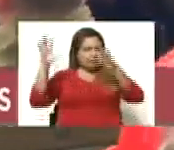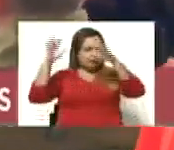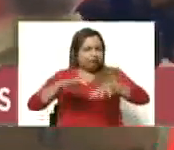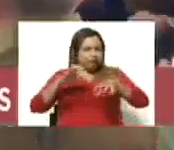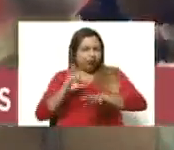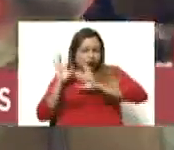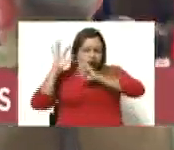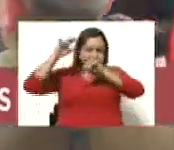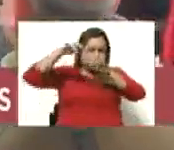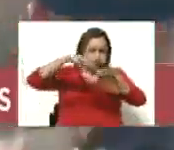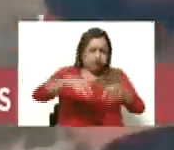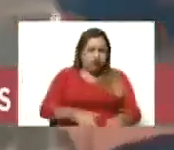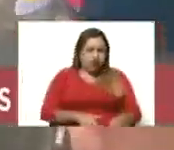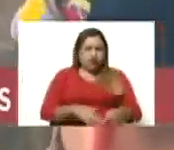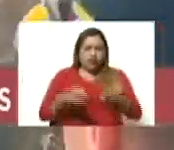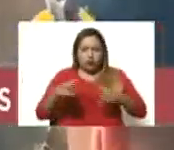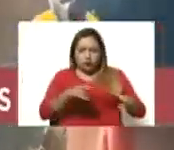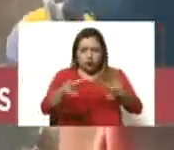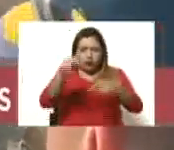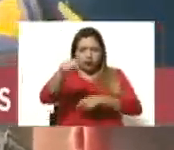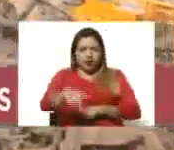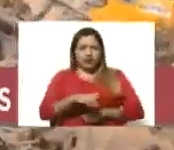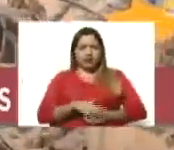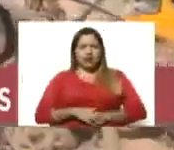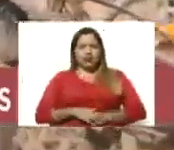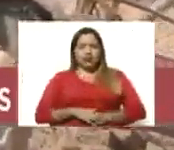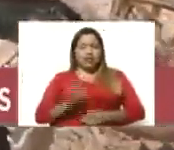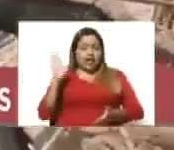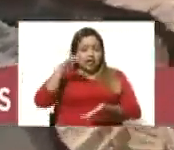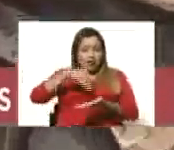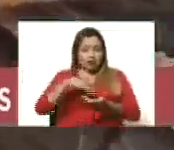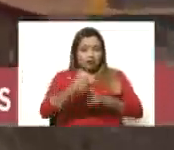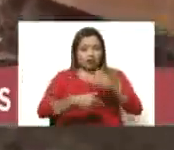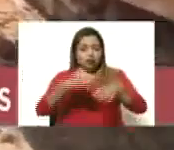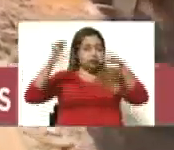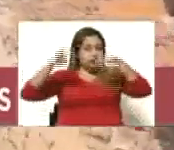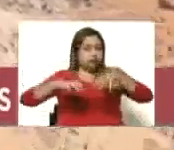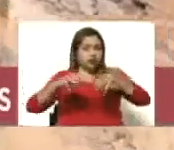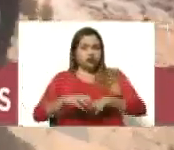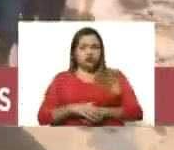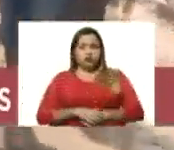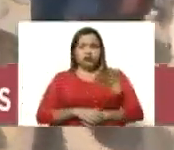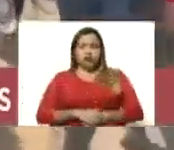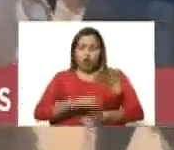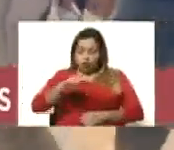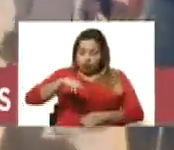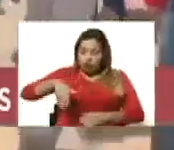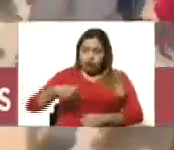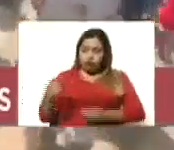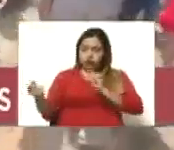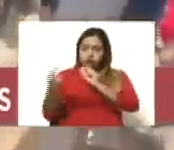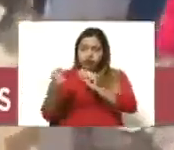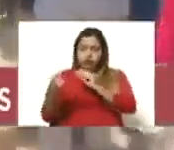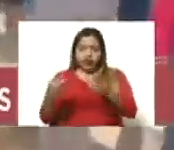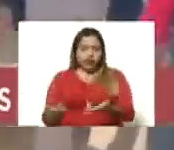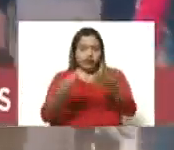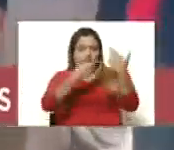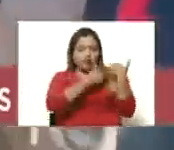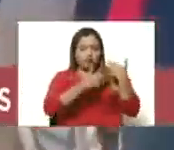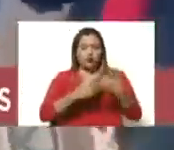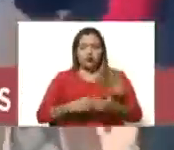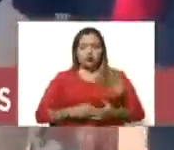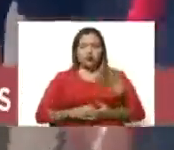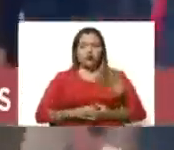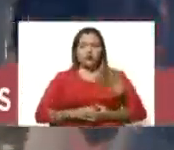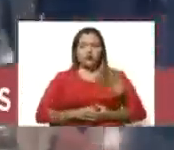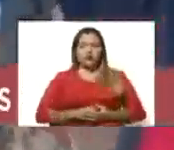deslave de estas quebradas acá en el estado de Aragua producto de las lluvias. Nosotros hoy conversar además con el responsable